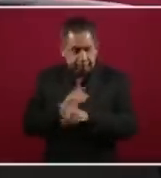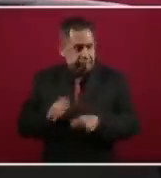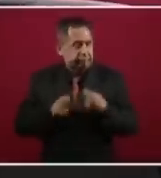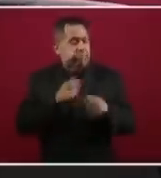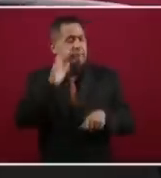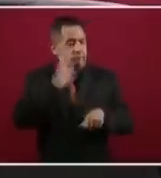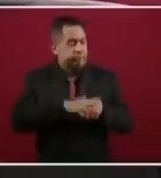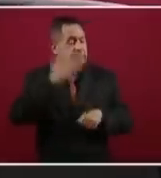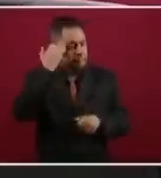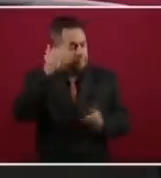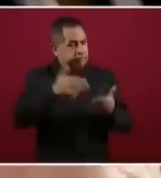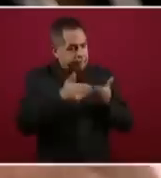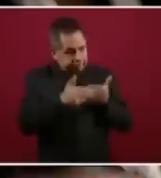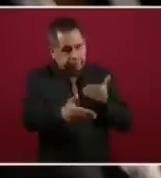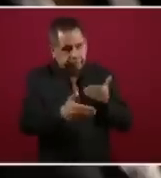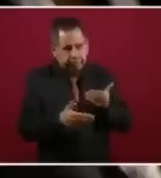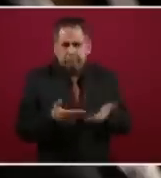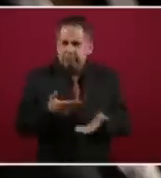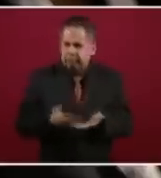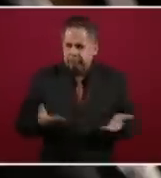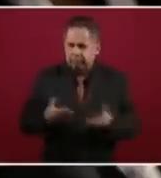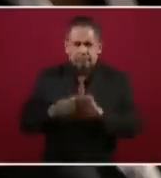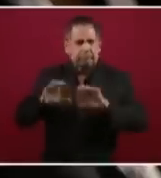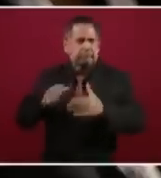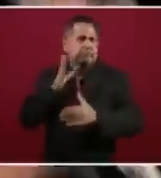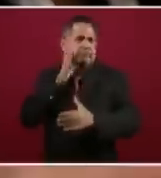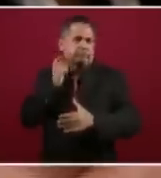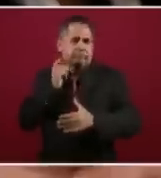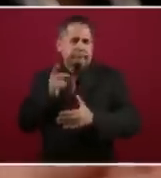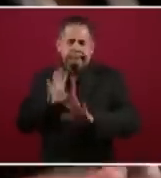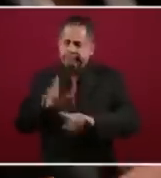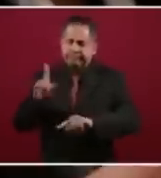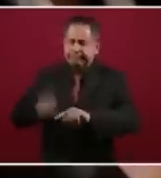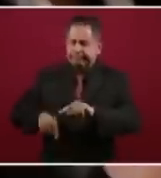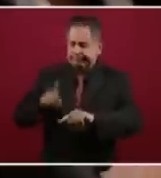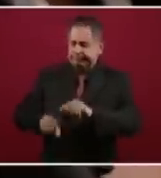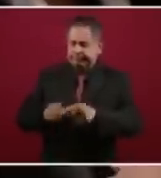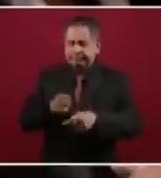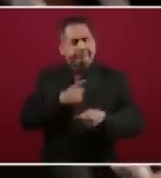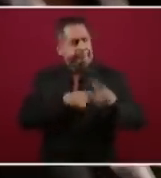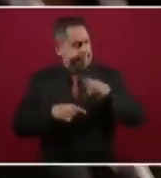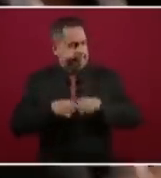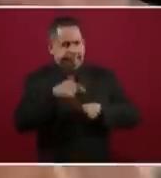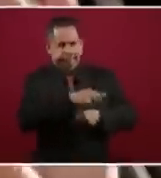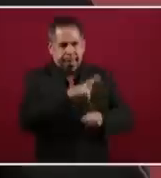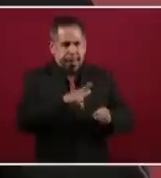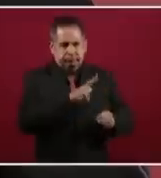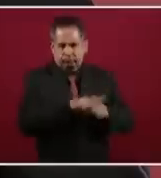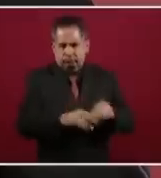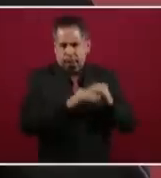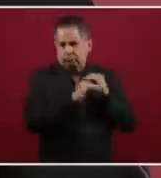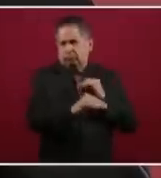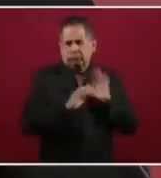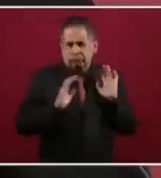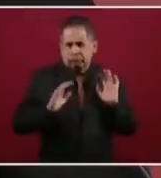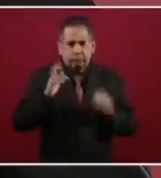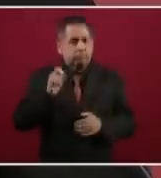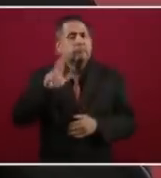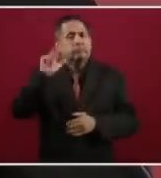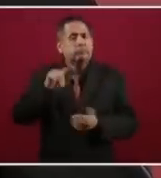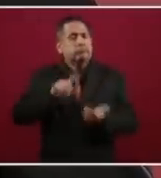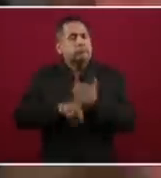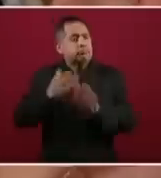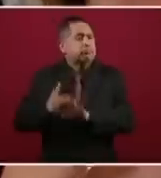amplió el tramo de mandato. Actualmente en el Congreso quieren revertir eso y que se vayan de acuerdo a lo que